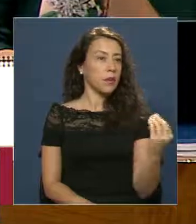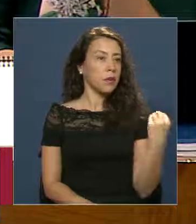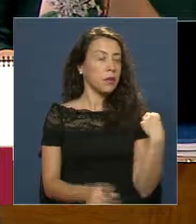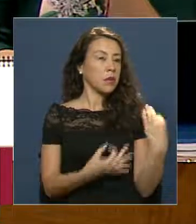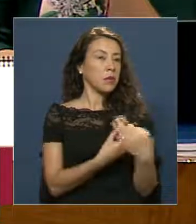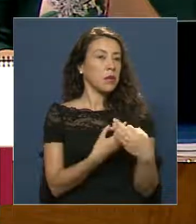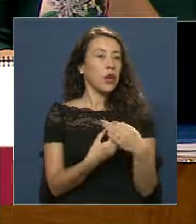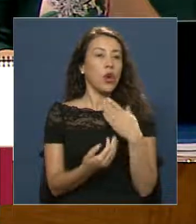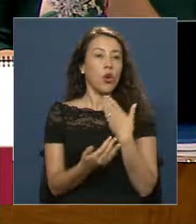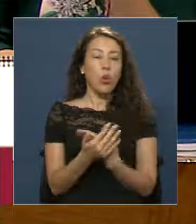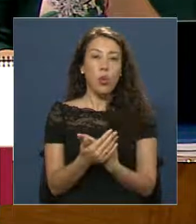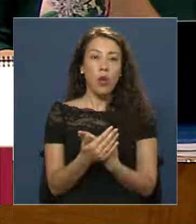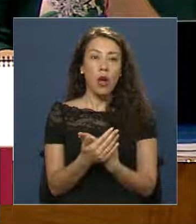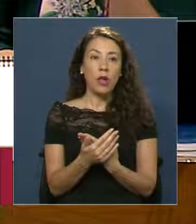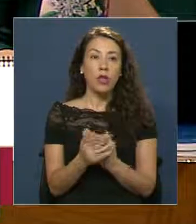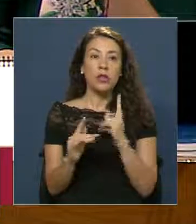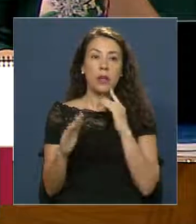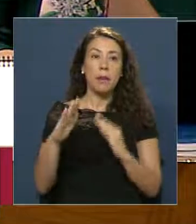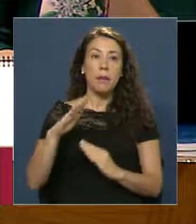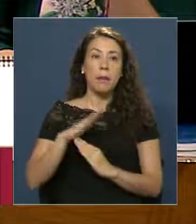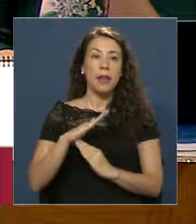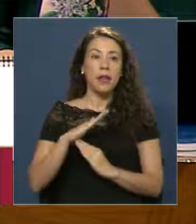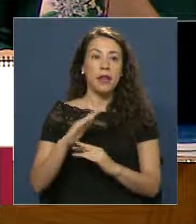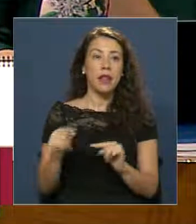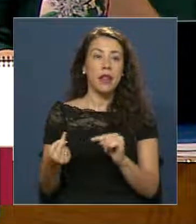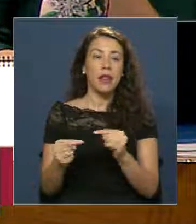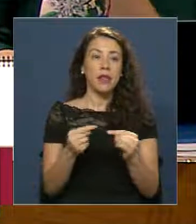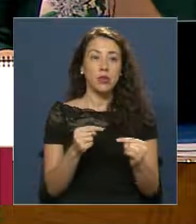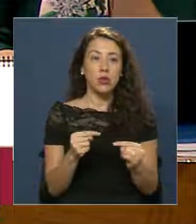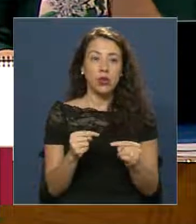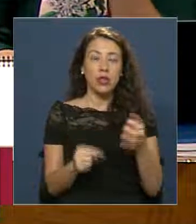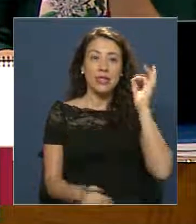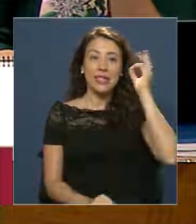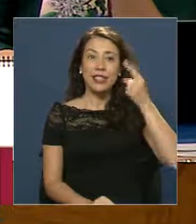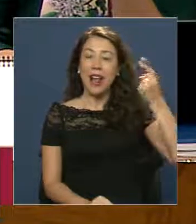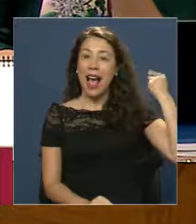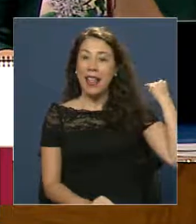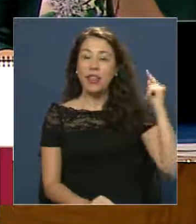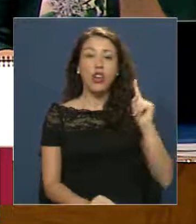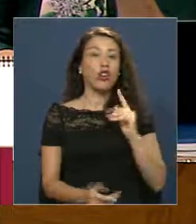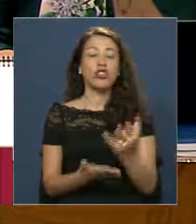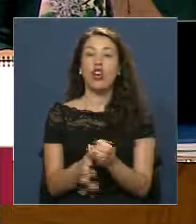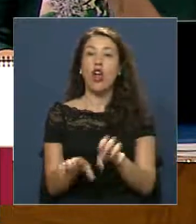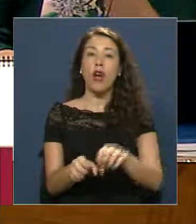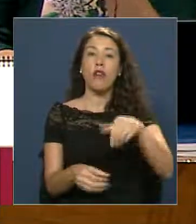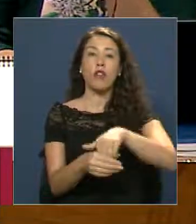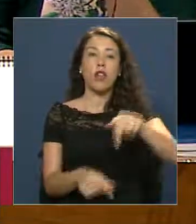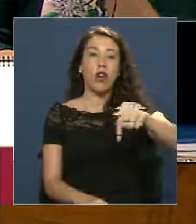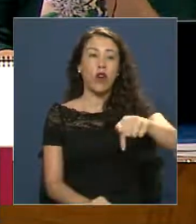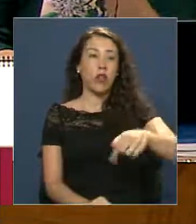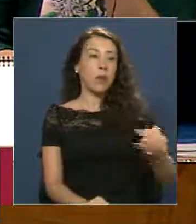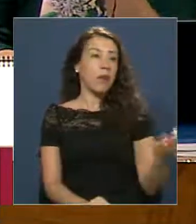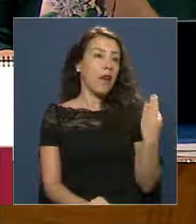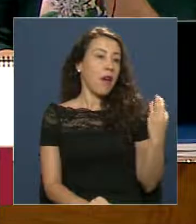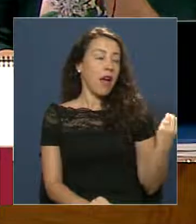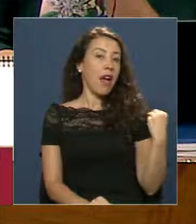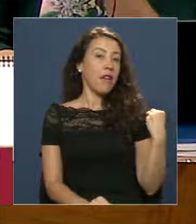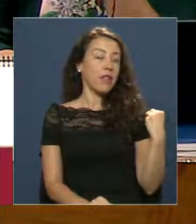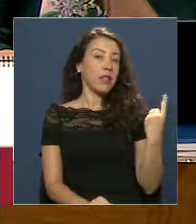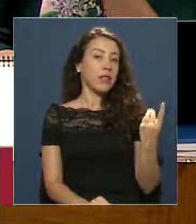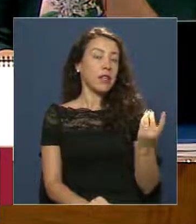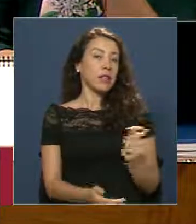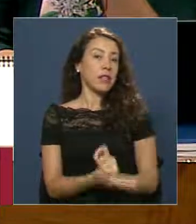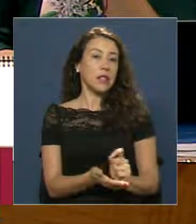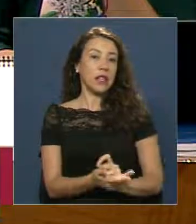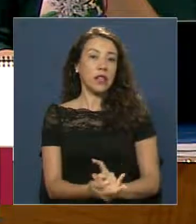diputado, cuando quedó pendiente la discusión en la sesión pasada, no hubo acuerdo para votarlo hoy día, me dice el secretario. Acuerdo formal. No